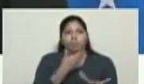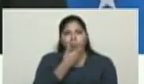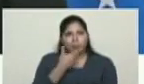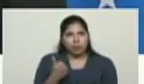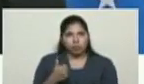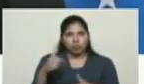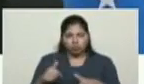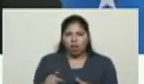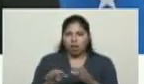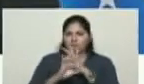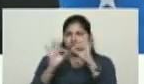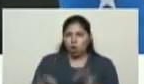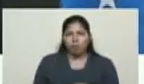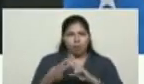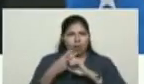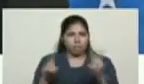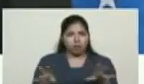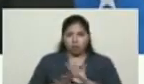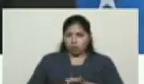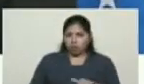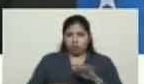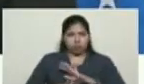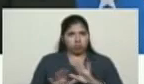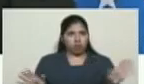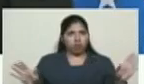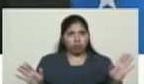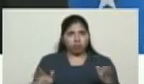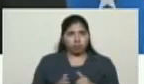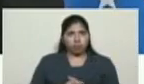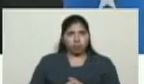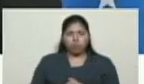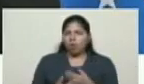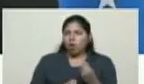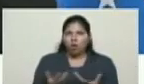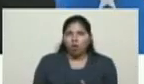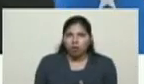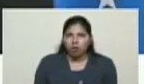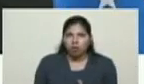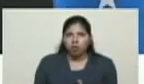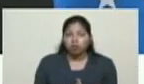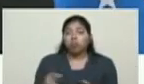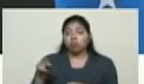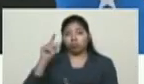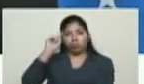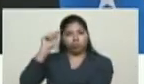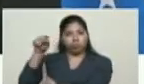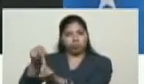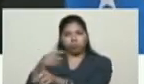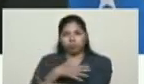el camino de la paz, que es y será nuestra